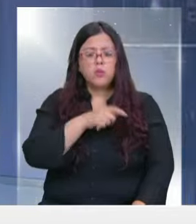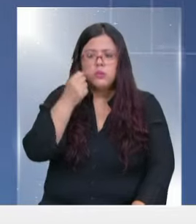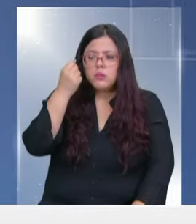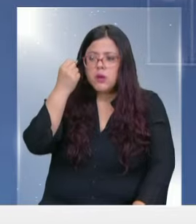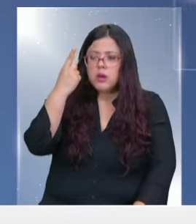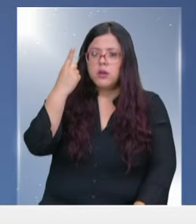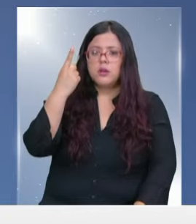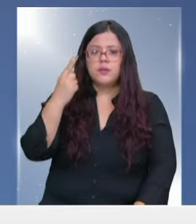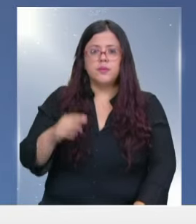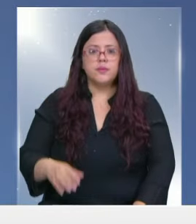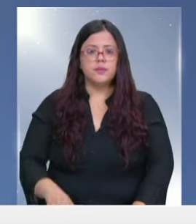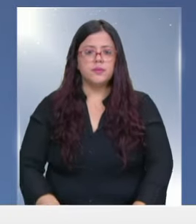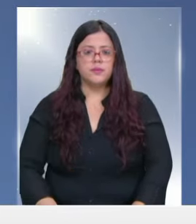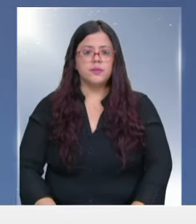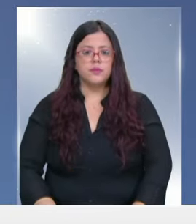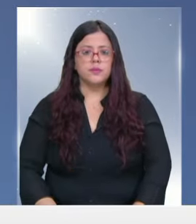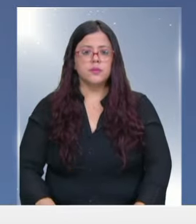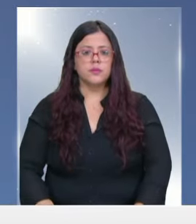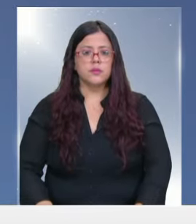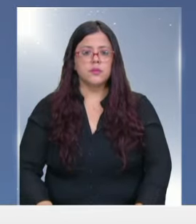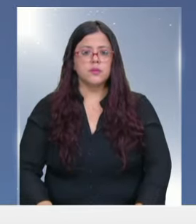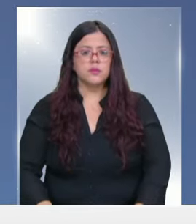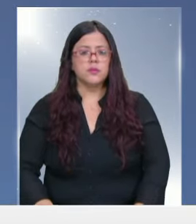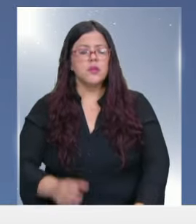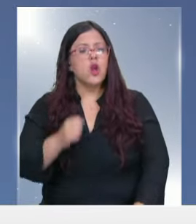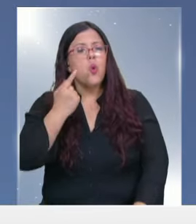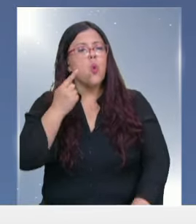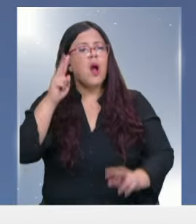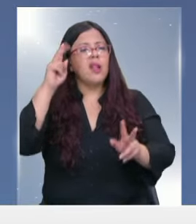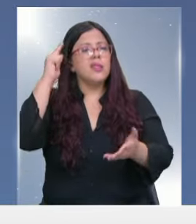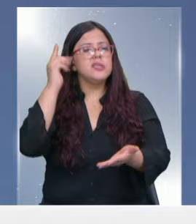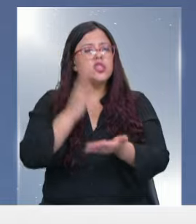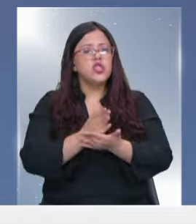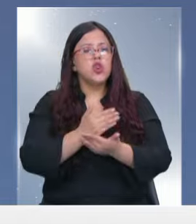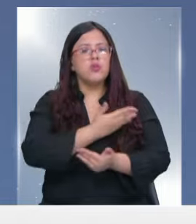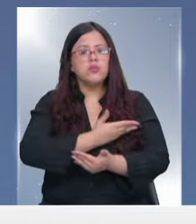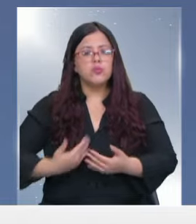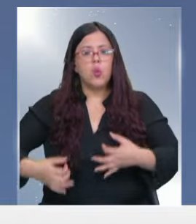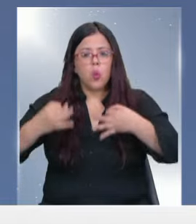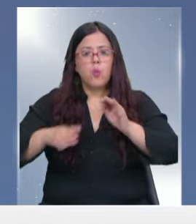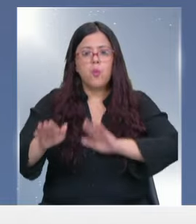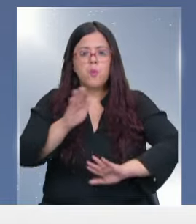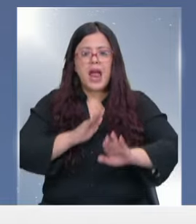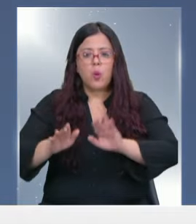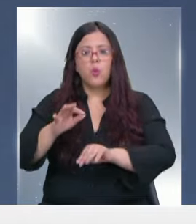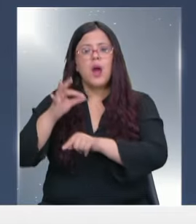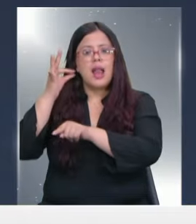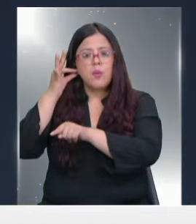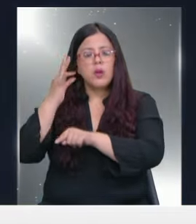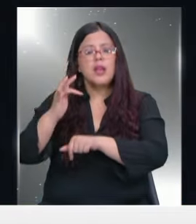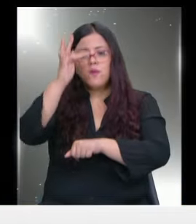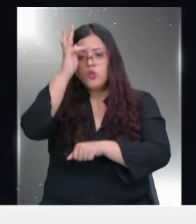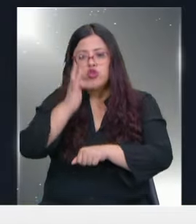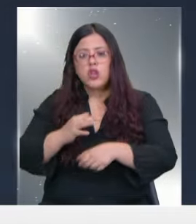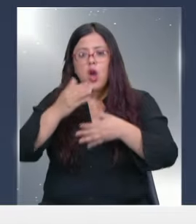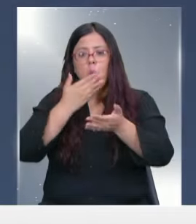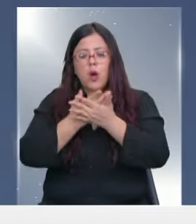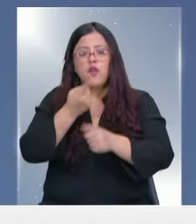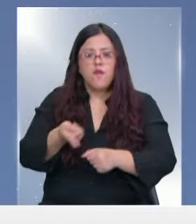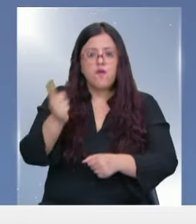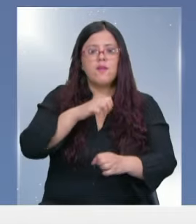enterarse. ¿Cuáles van a ser las medidas adoptadas por el Ejecutivo justamente para protegerla cuando ella en su momento retorne a